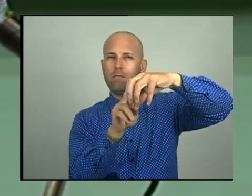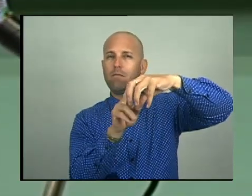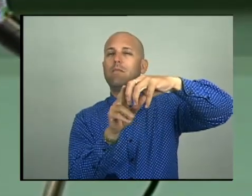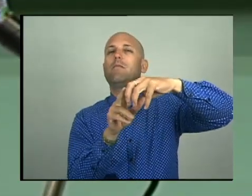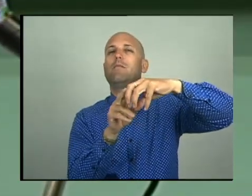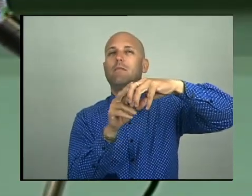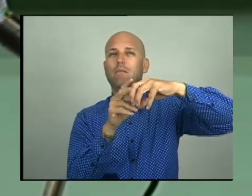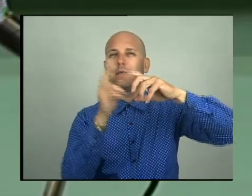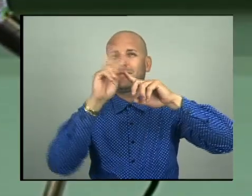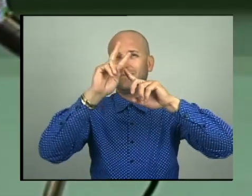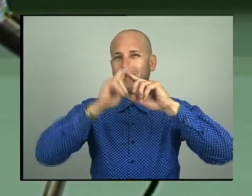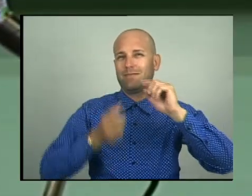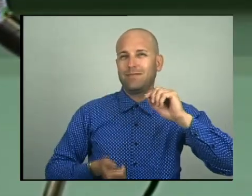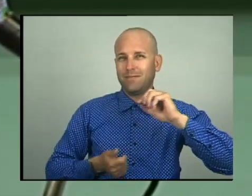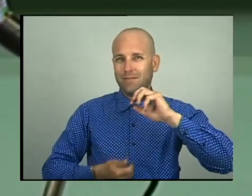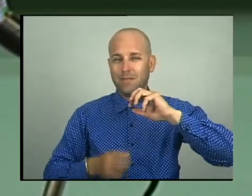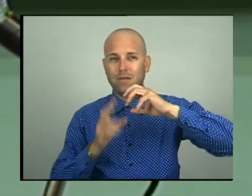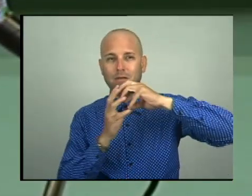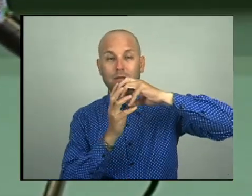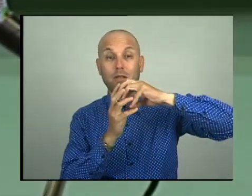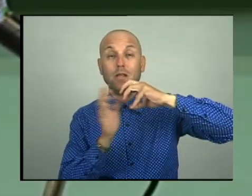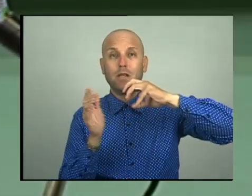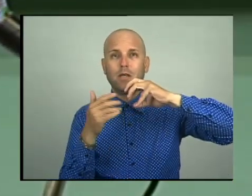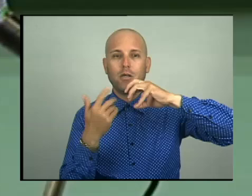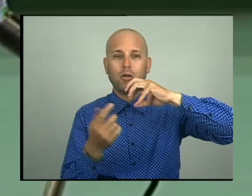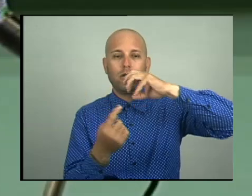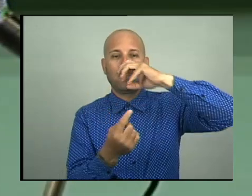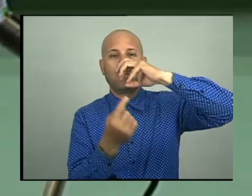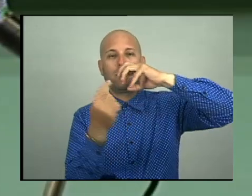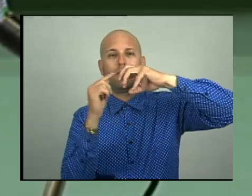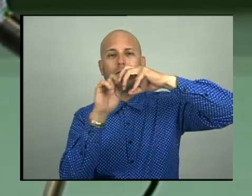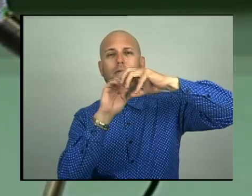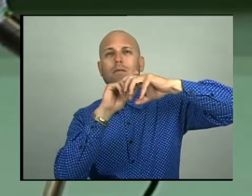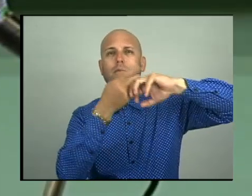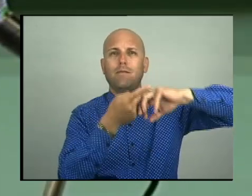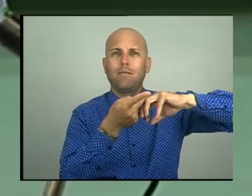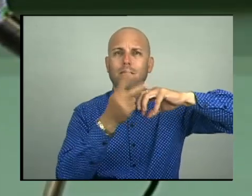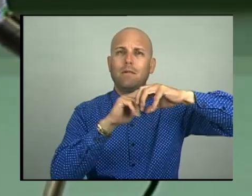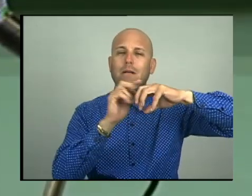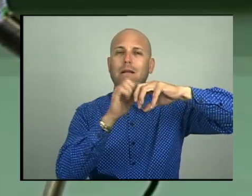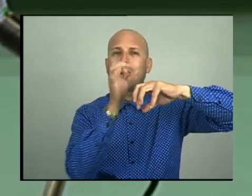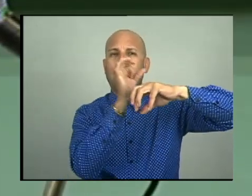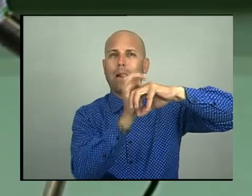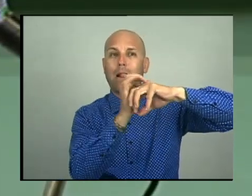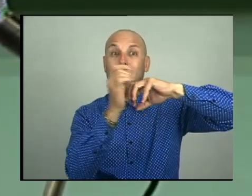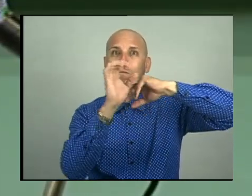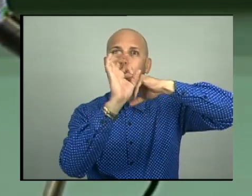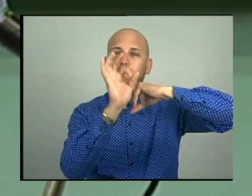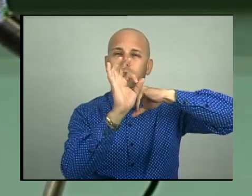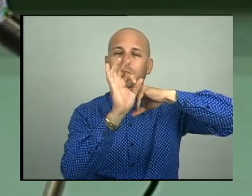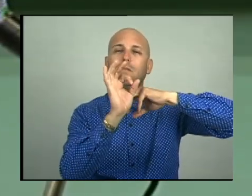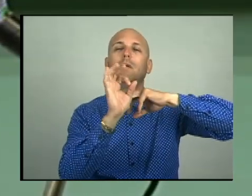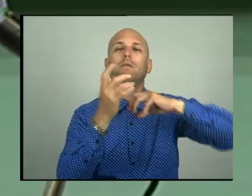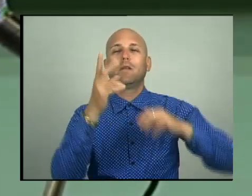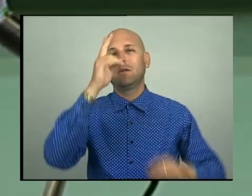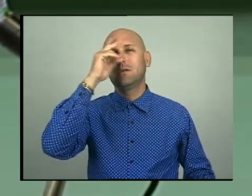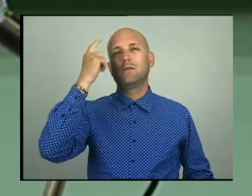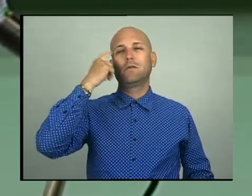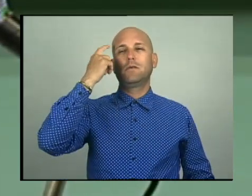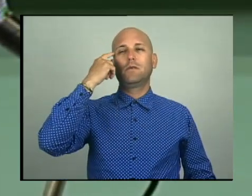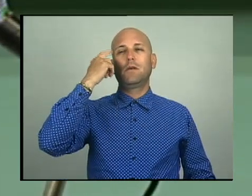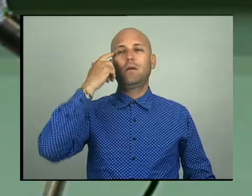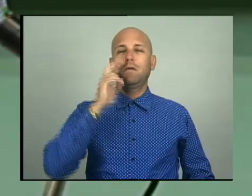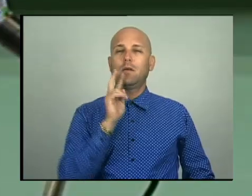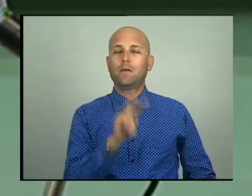básico. Entonces la aorta está más adelante que la pulmonar y la pulmonar más pequeñita. Y es básico para diagnosticar la tetralogía de